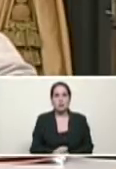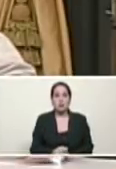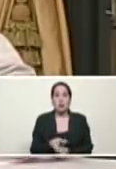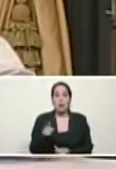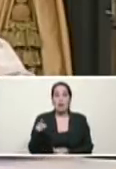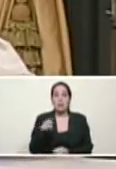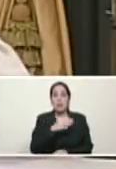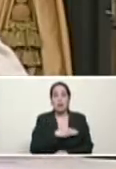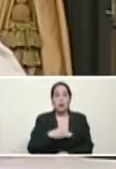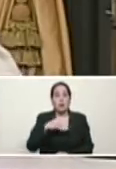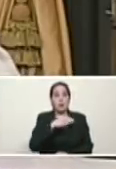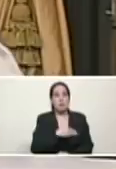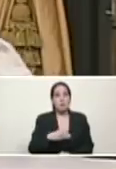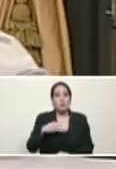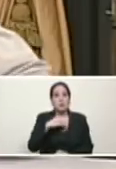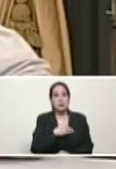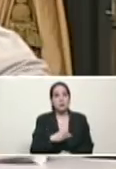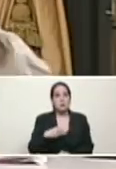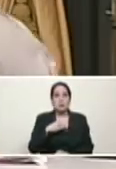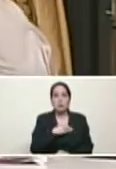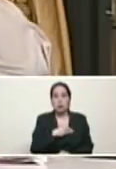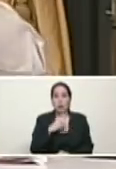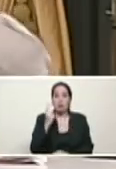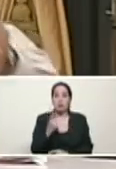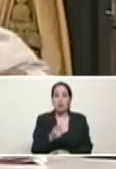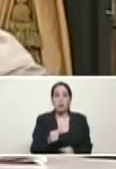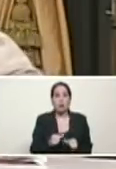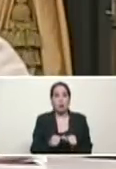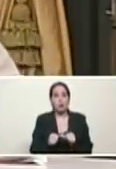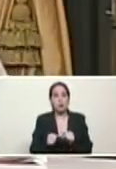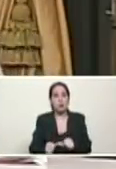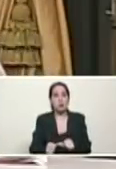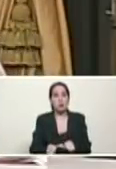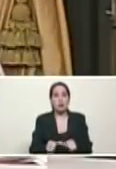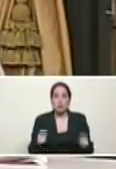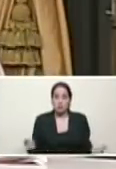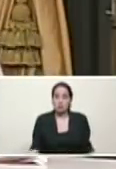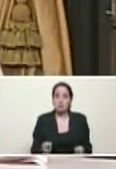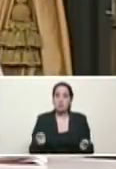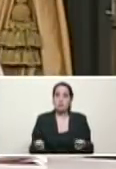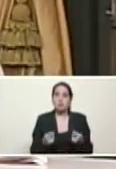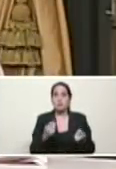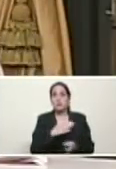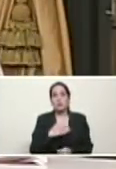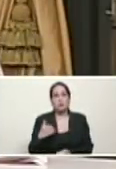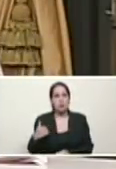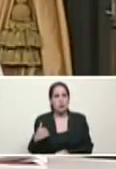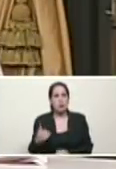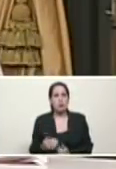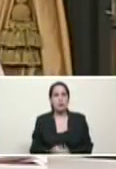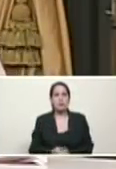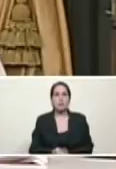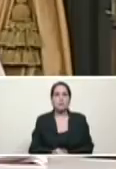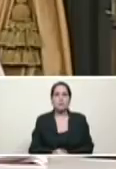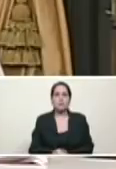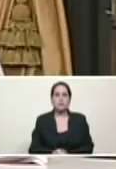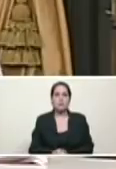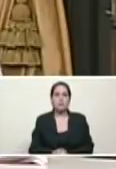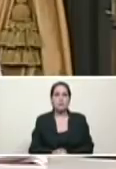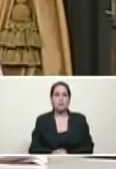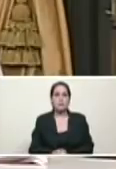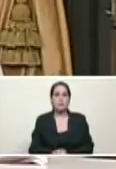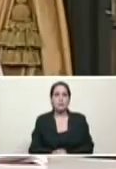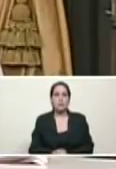misión debe continuar con mucho empuje. Yo quiero, sobre todo, que el Fondo